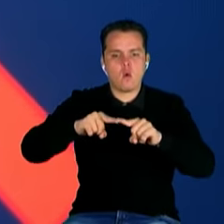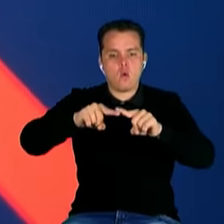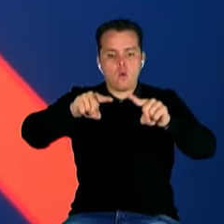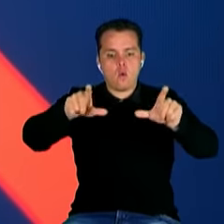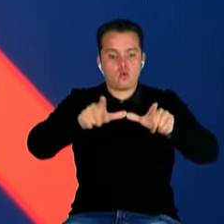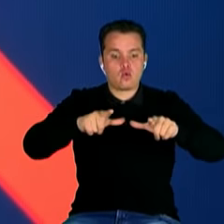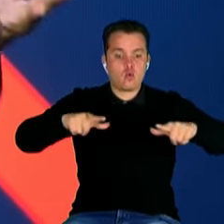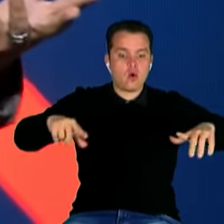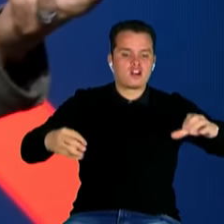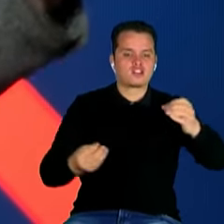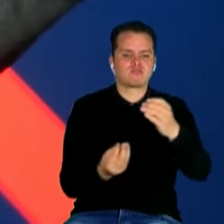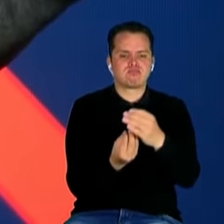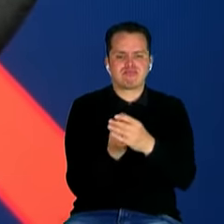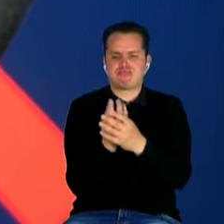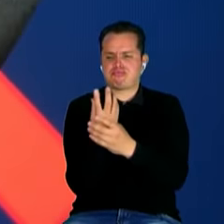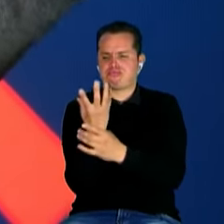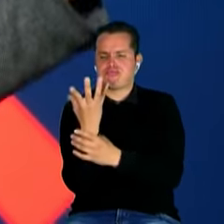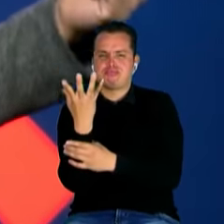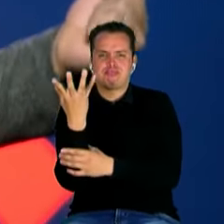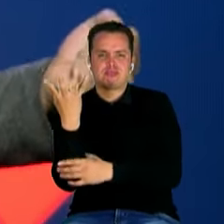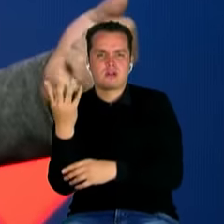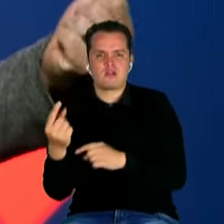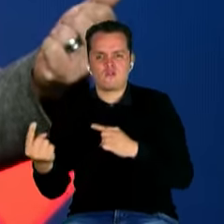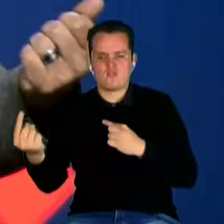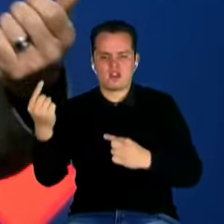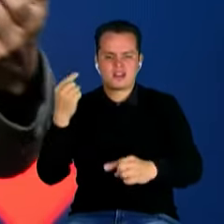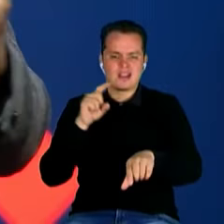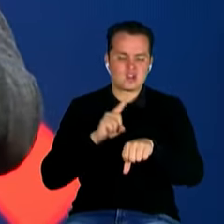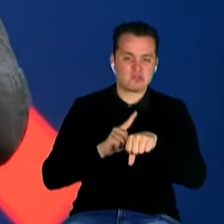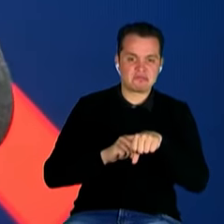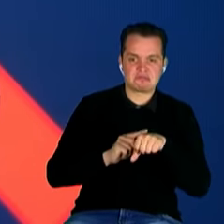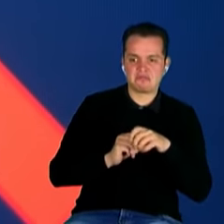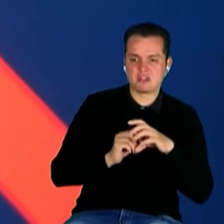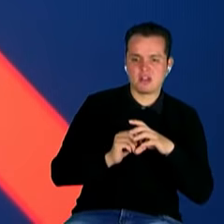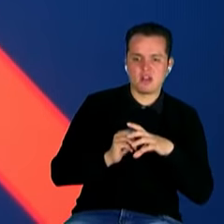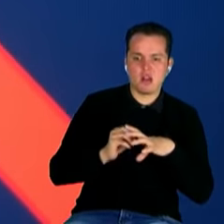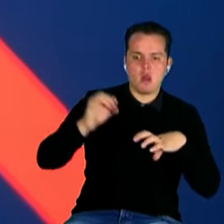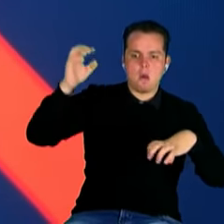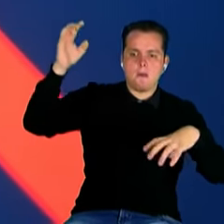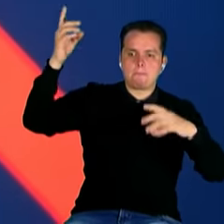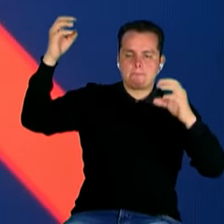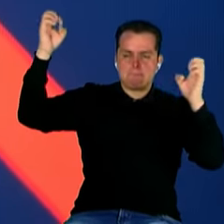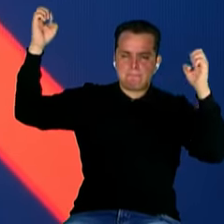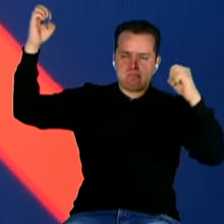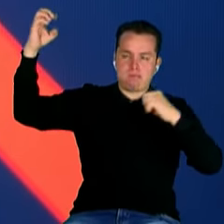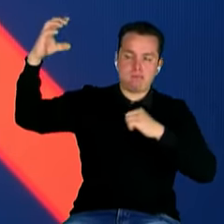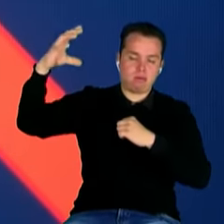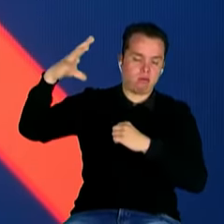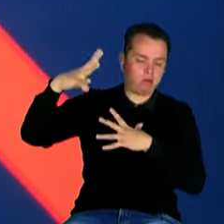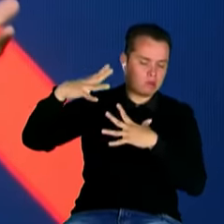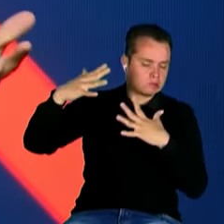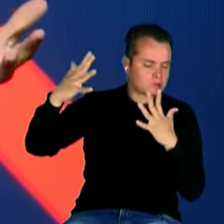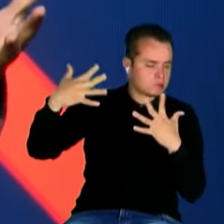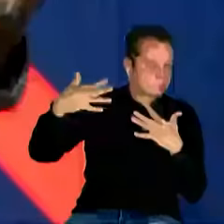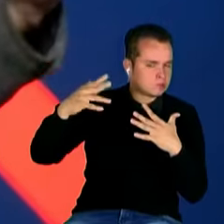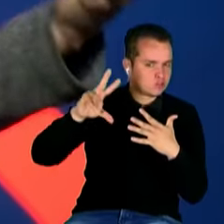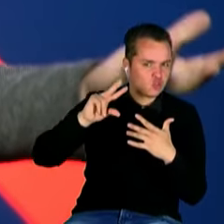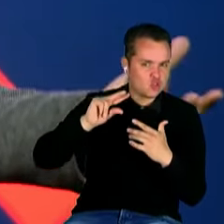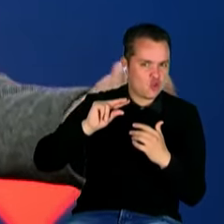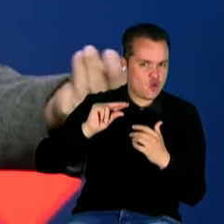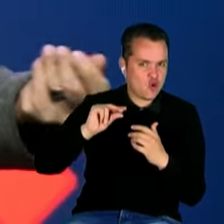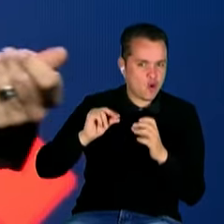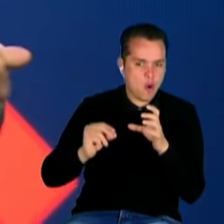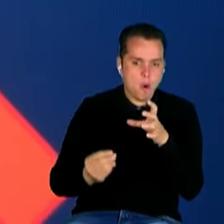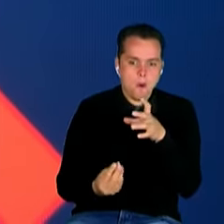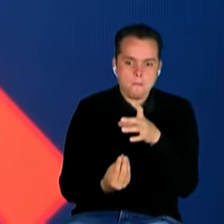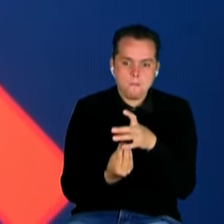fértil, porque se inundaba de agua, y cuando venían los tiempos de primavera, pues eran muy